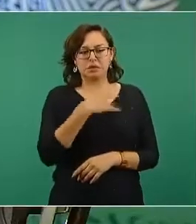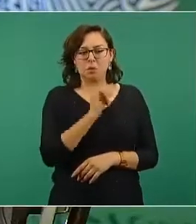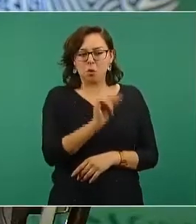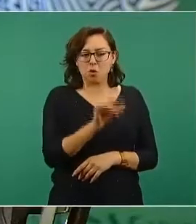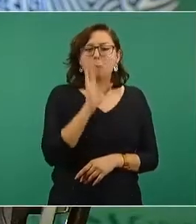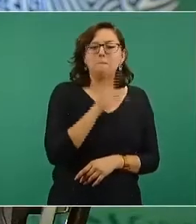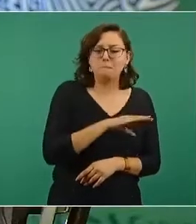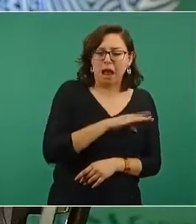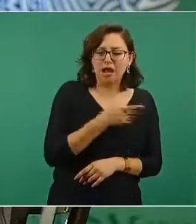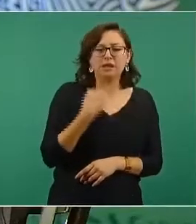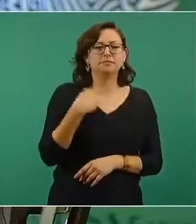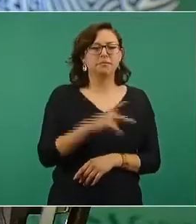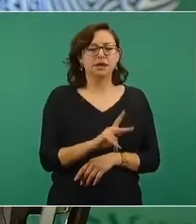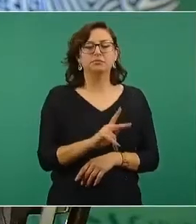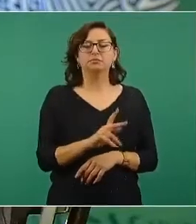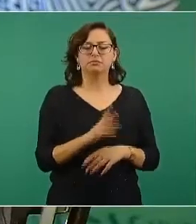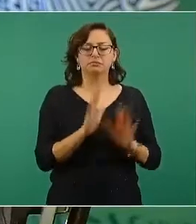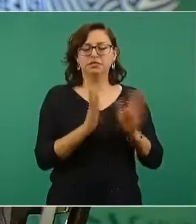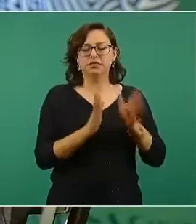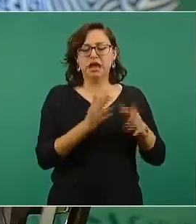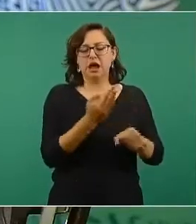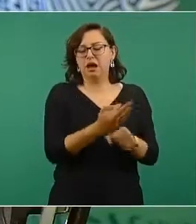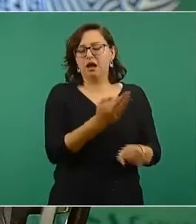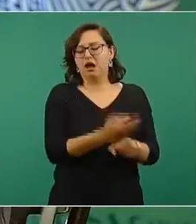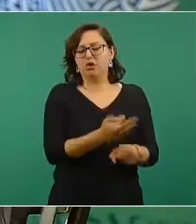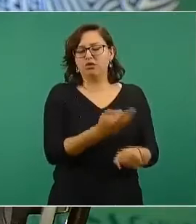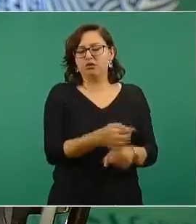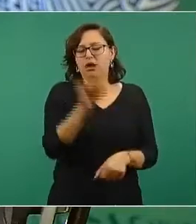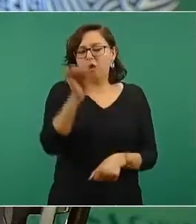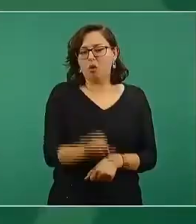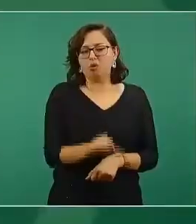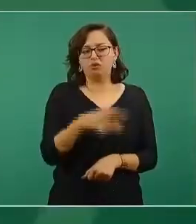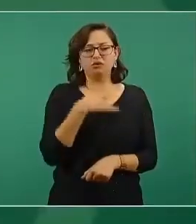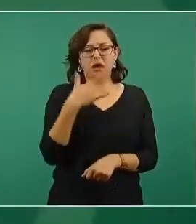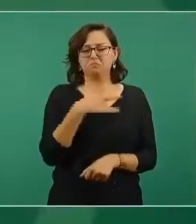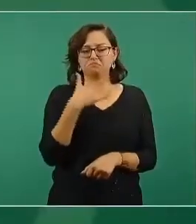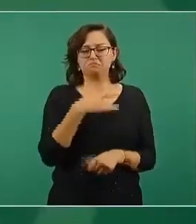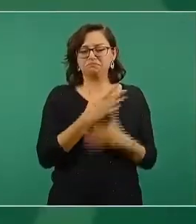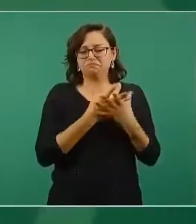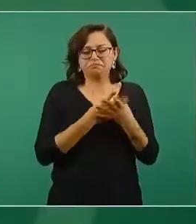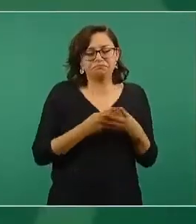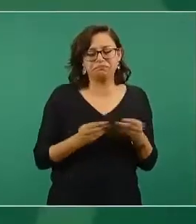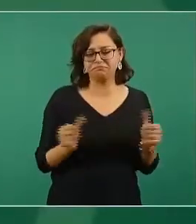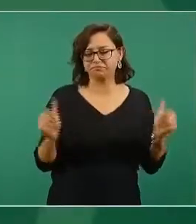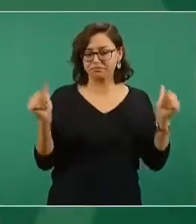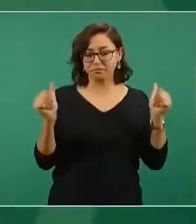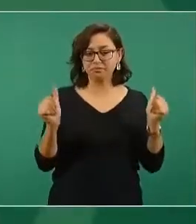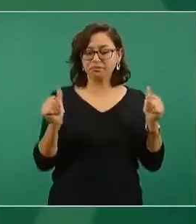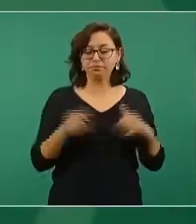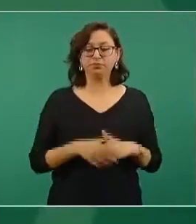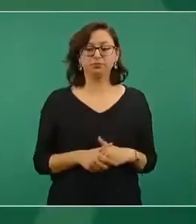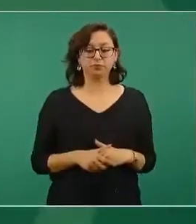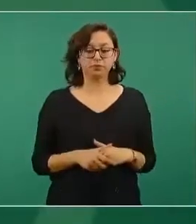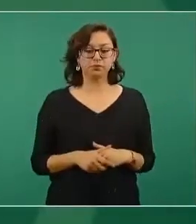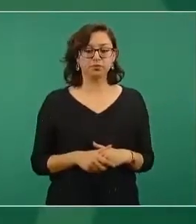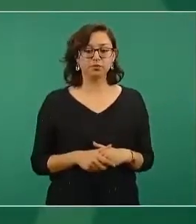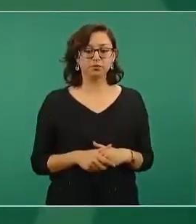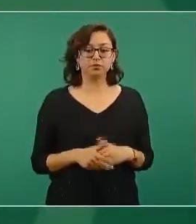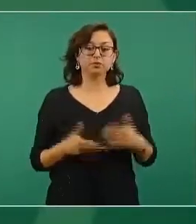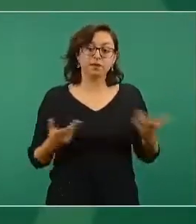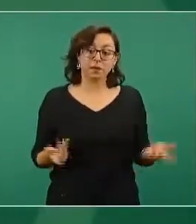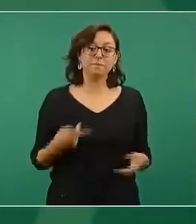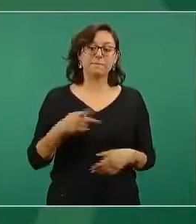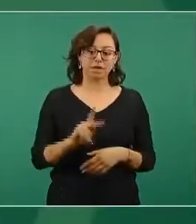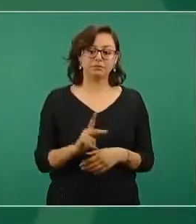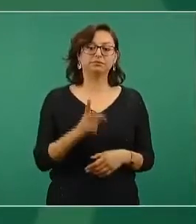ya prácticamente está prácticamente considerado como asintomático, y solamente terminando un poco pues